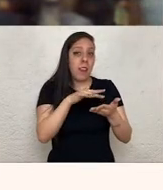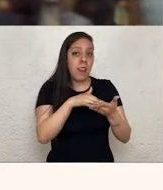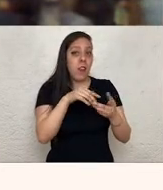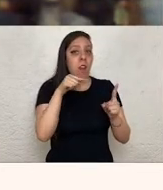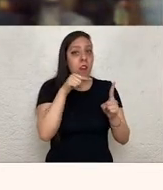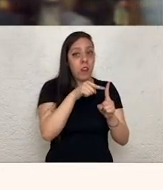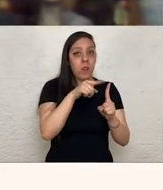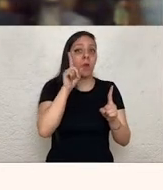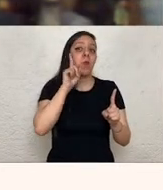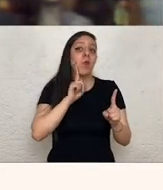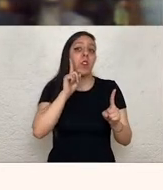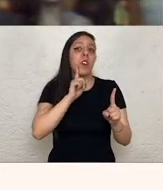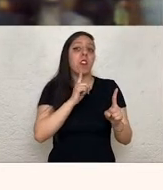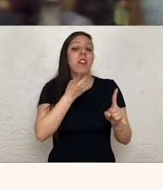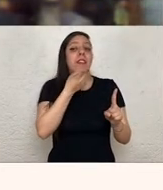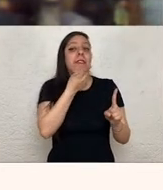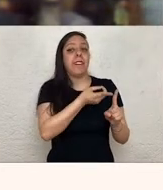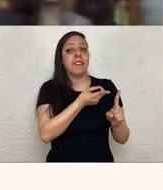varias personas